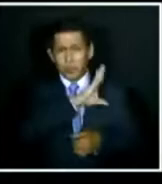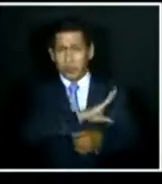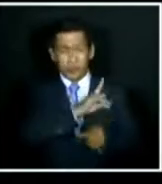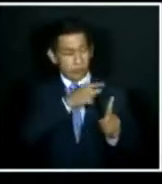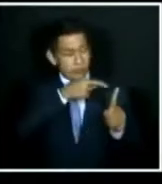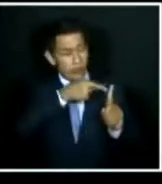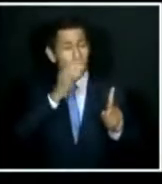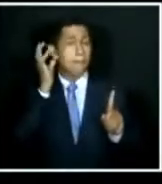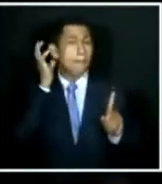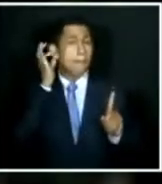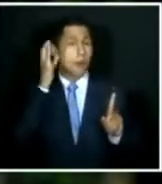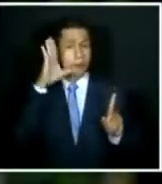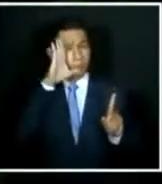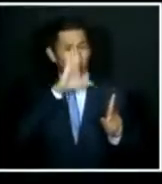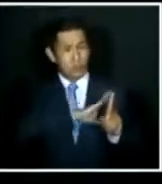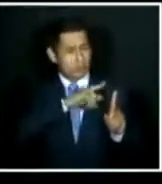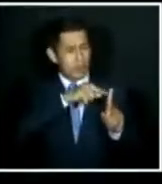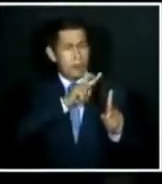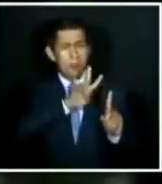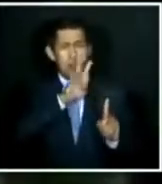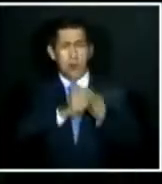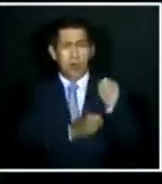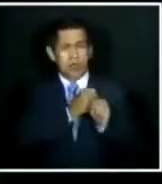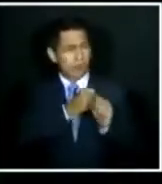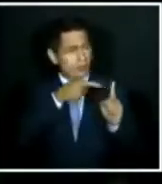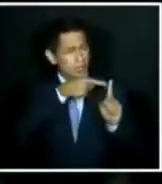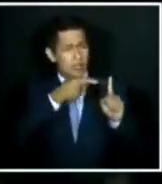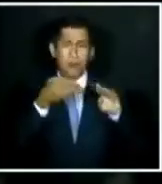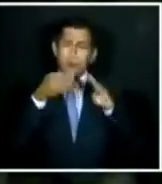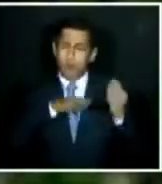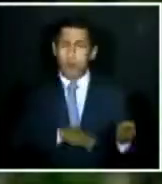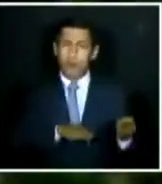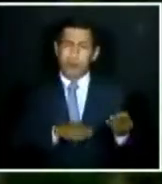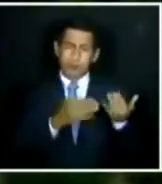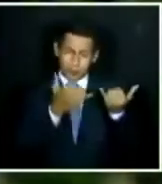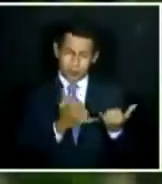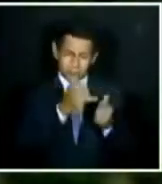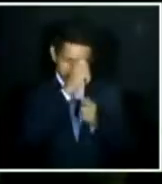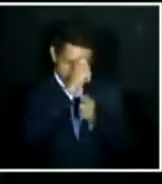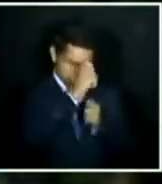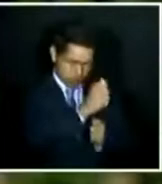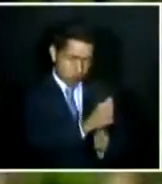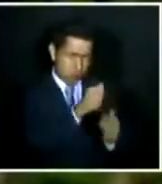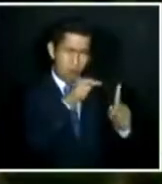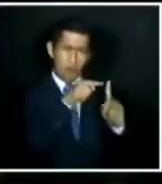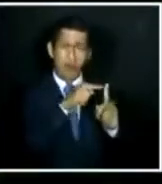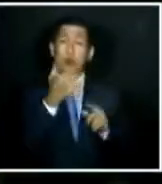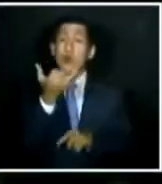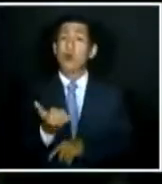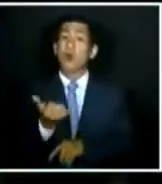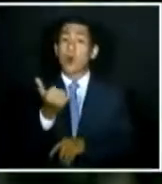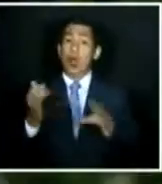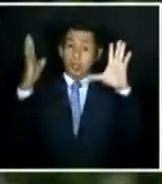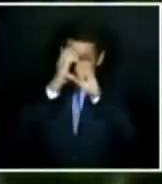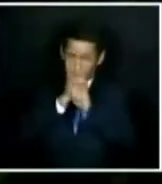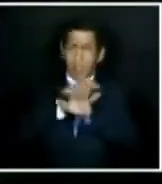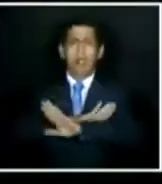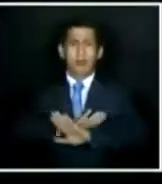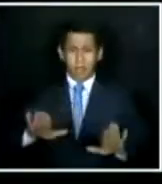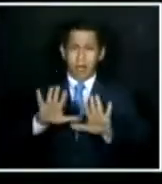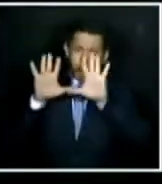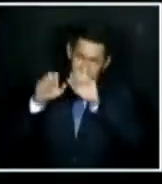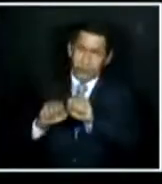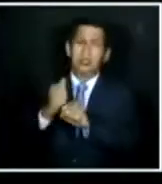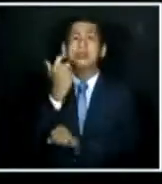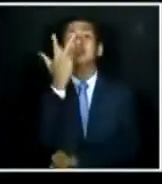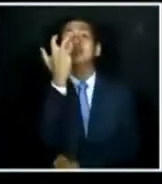de 24 años de edad. Que Dios la tenga en su gloria. Pero a esta hora de la noche han sido ya capturados